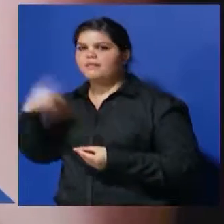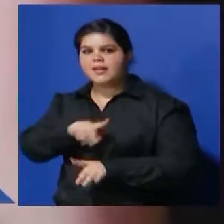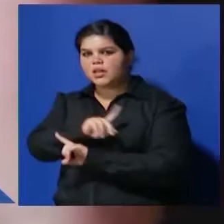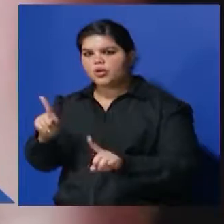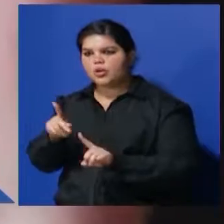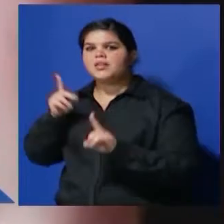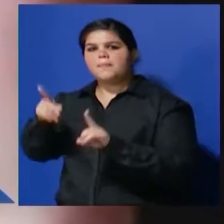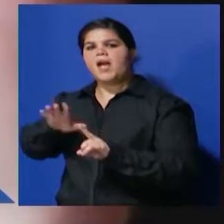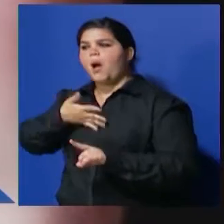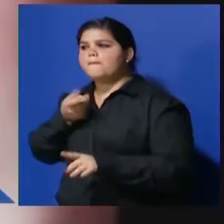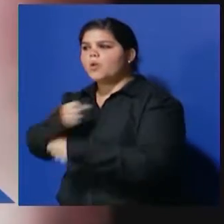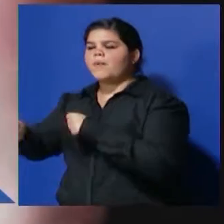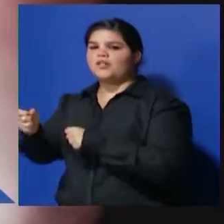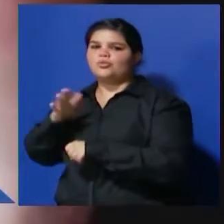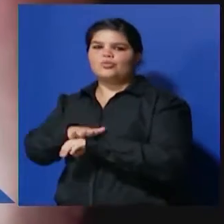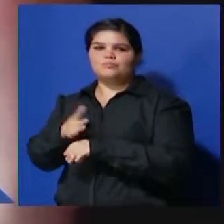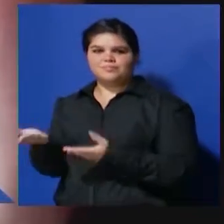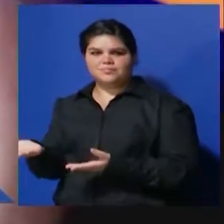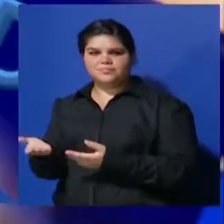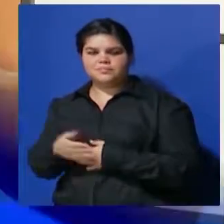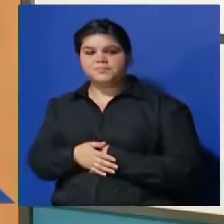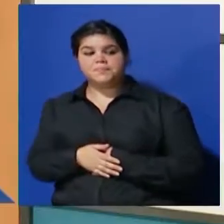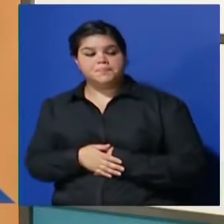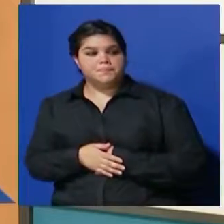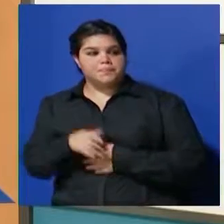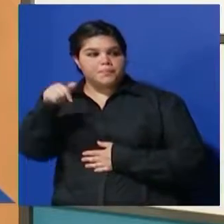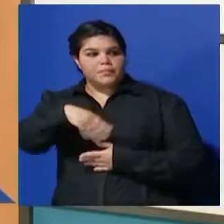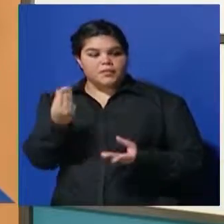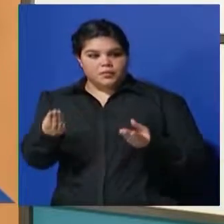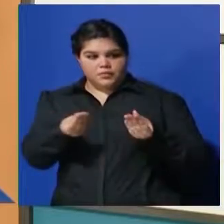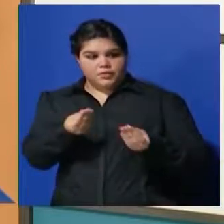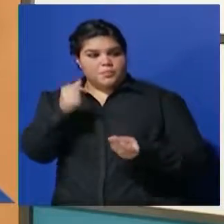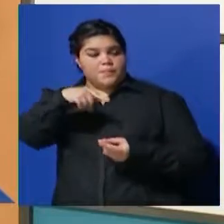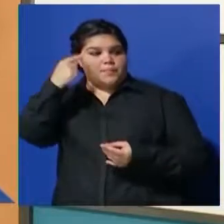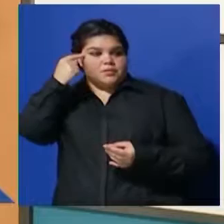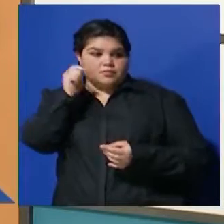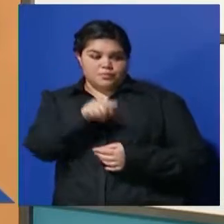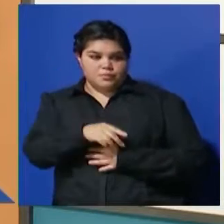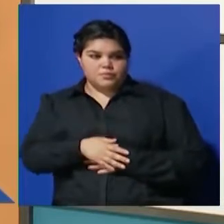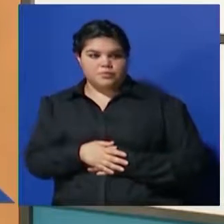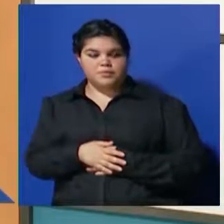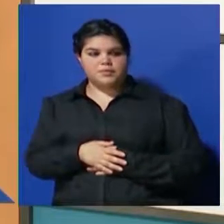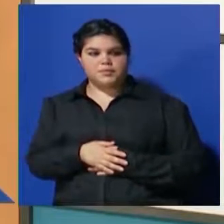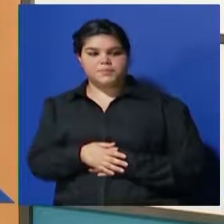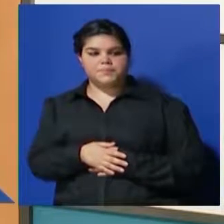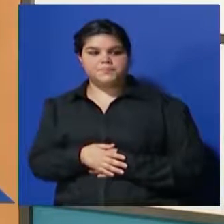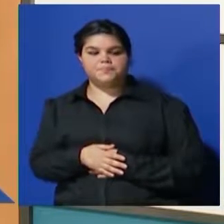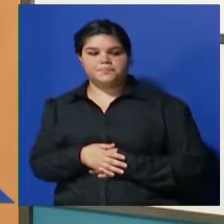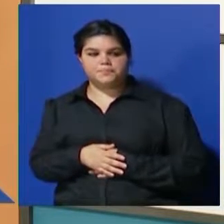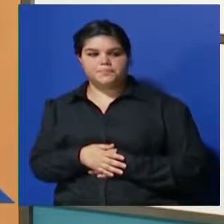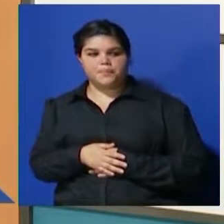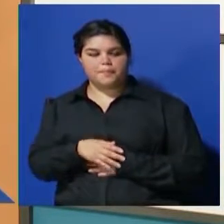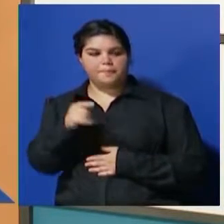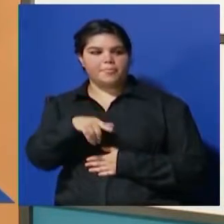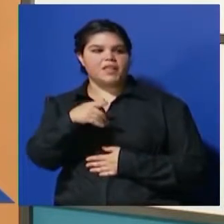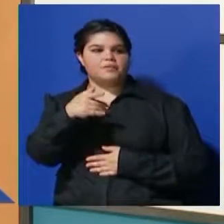mato. Eso es como... Eugenia, ¿cómo crees que ha repercutido o que han repercutido las manifestaciones